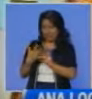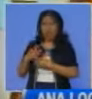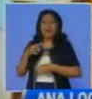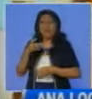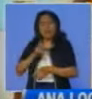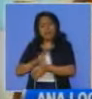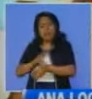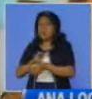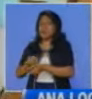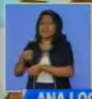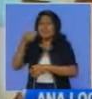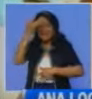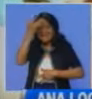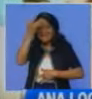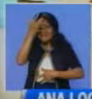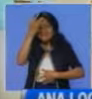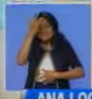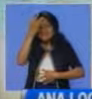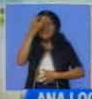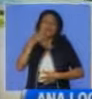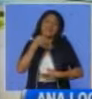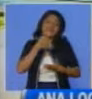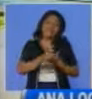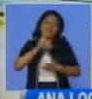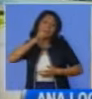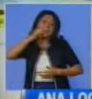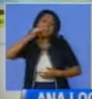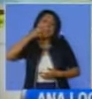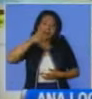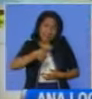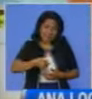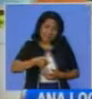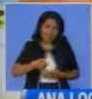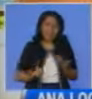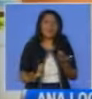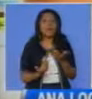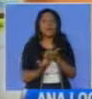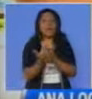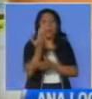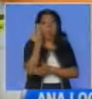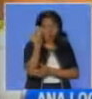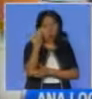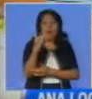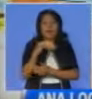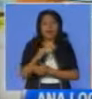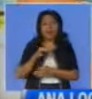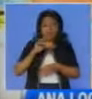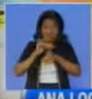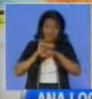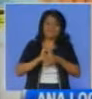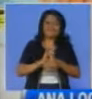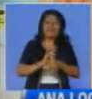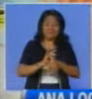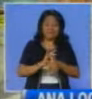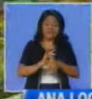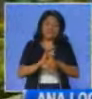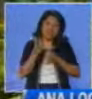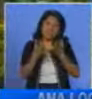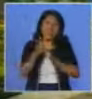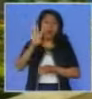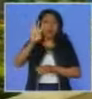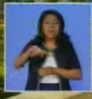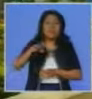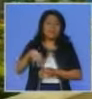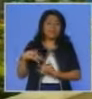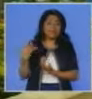para mañana para que el doctor de Medicina General me dé una nueva interconsulta para 4 meses más, me imagino. Y un